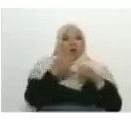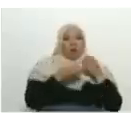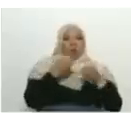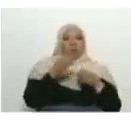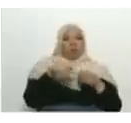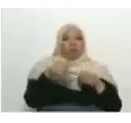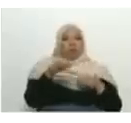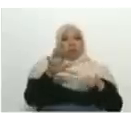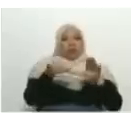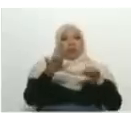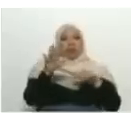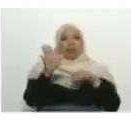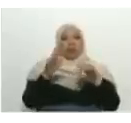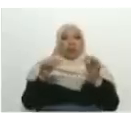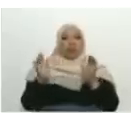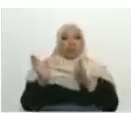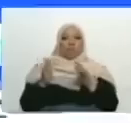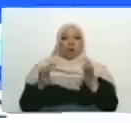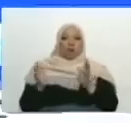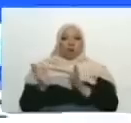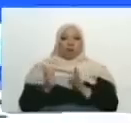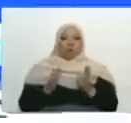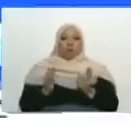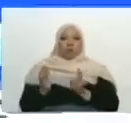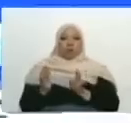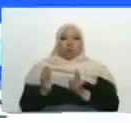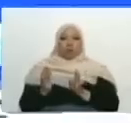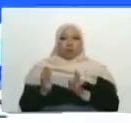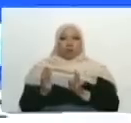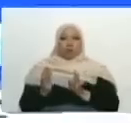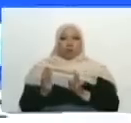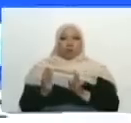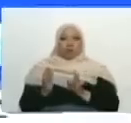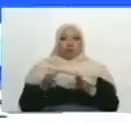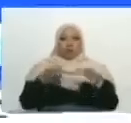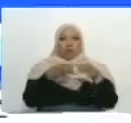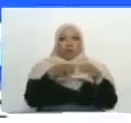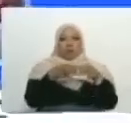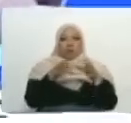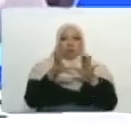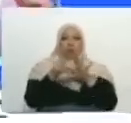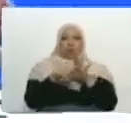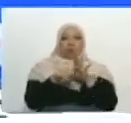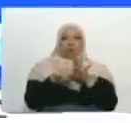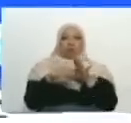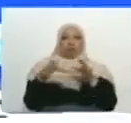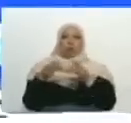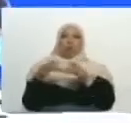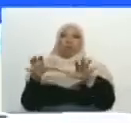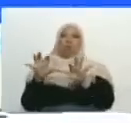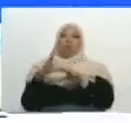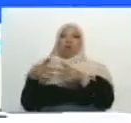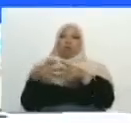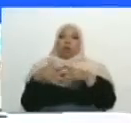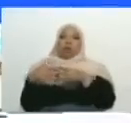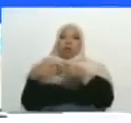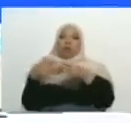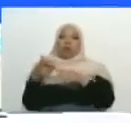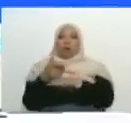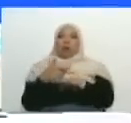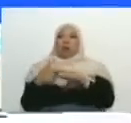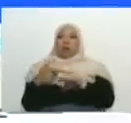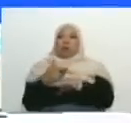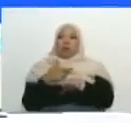15 de marzo de este año. Ahí ya está la organización criminal con el Departamento de Estado, con el gobierno de los Estados